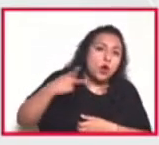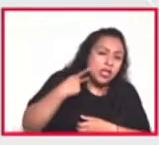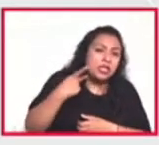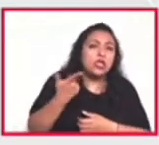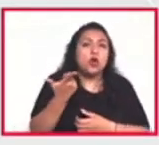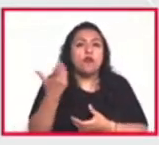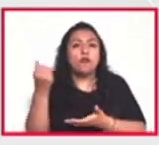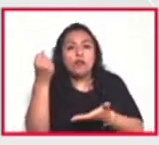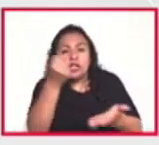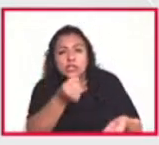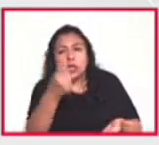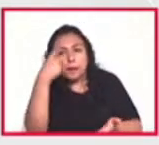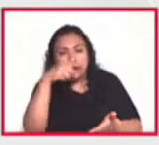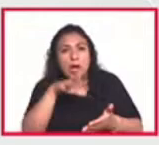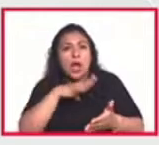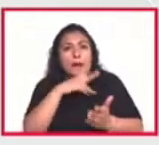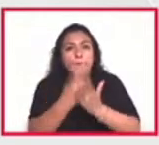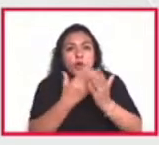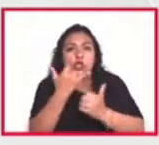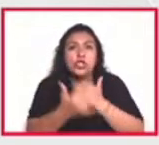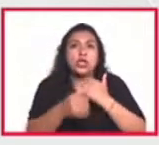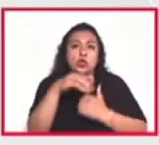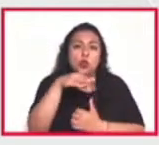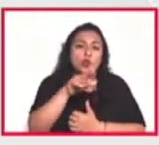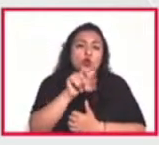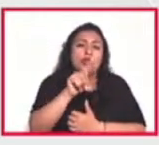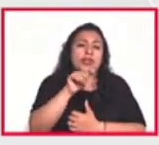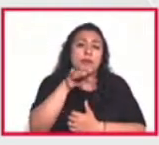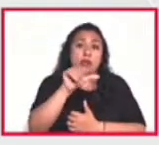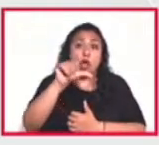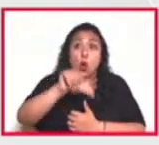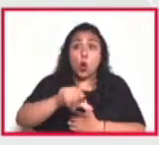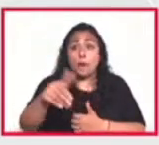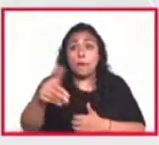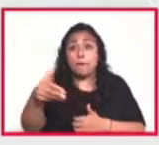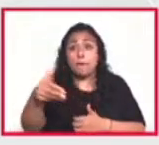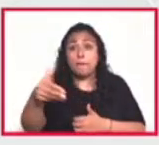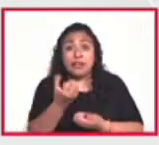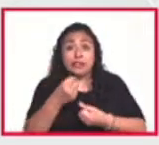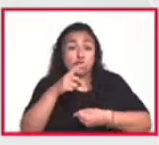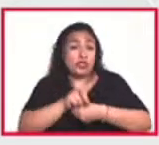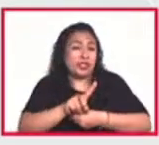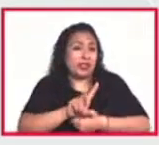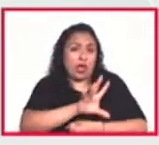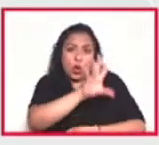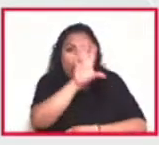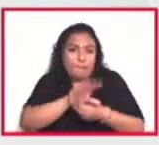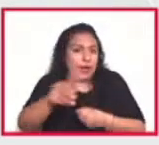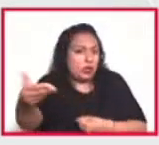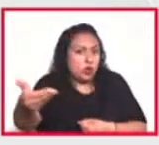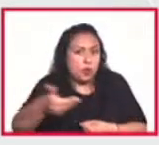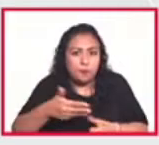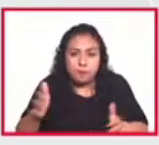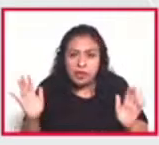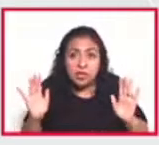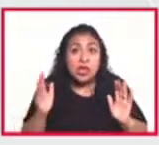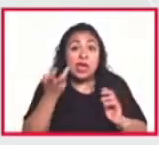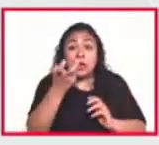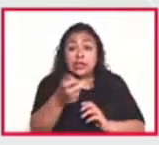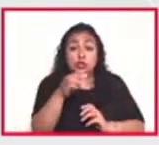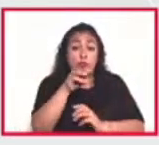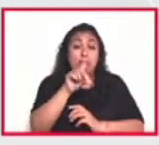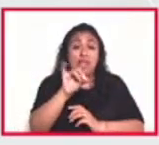lanzarse a un proyecto multimedia que hoy la demanda la sociedad absolutamente, sin el cual los medios públicos quedarán